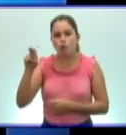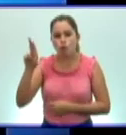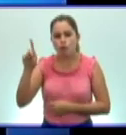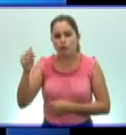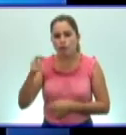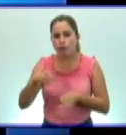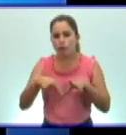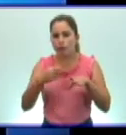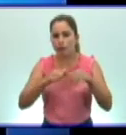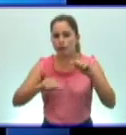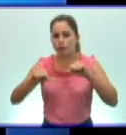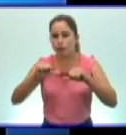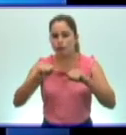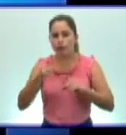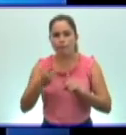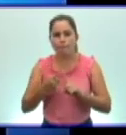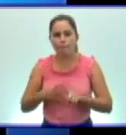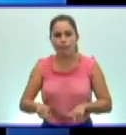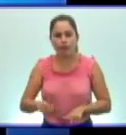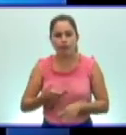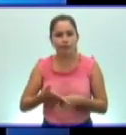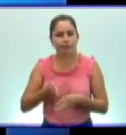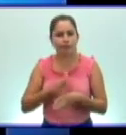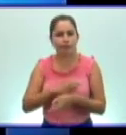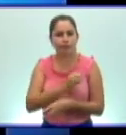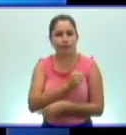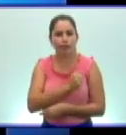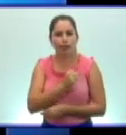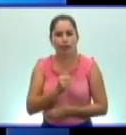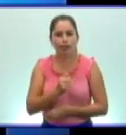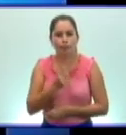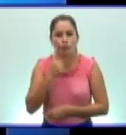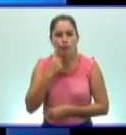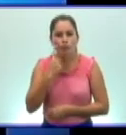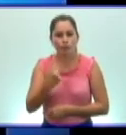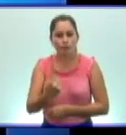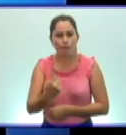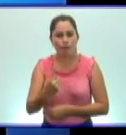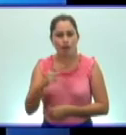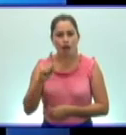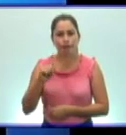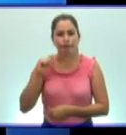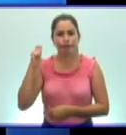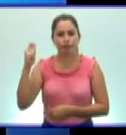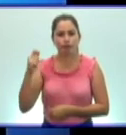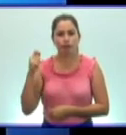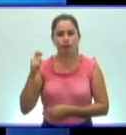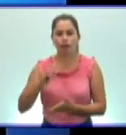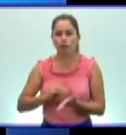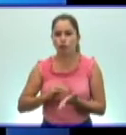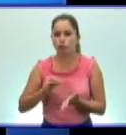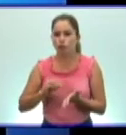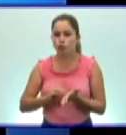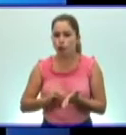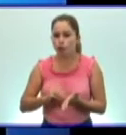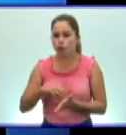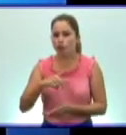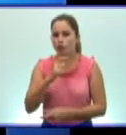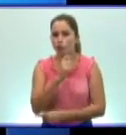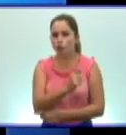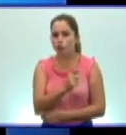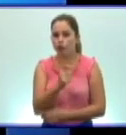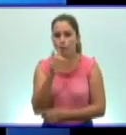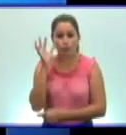Pero en este minuto queremos también que ustedes vean un material donde una profesora va a